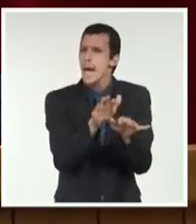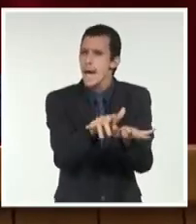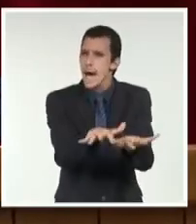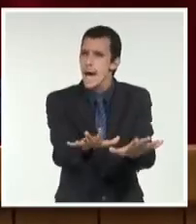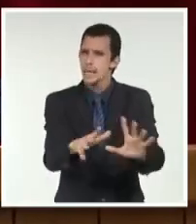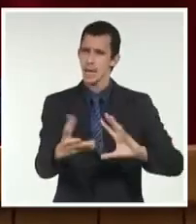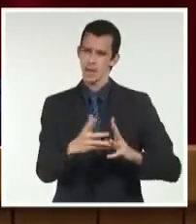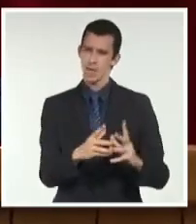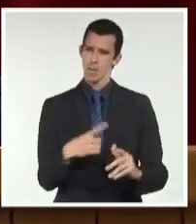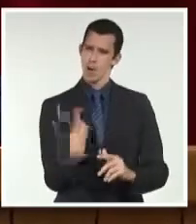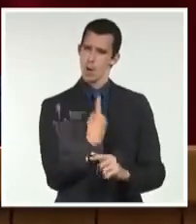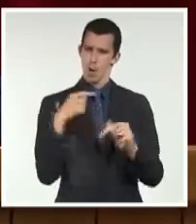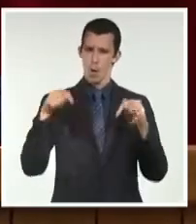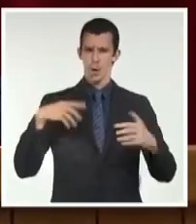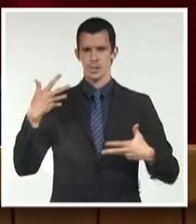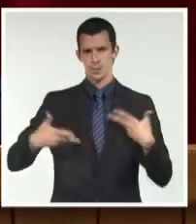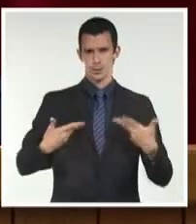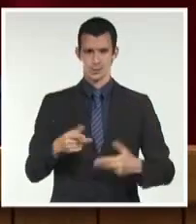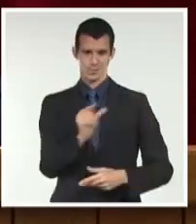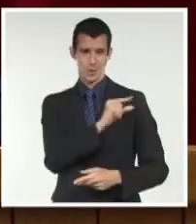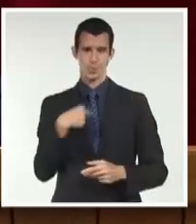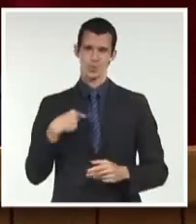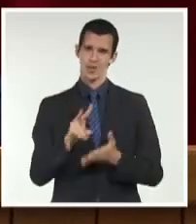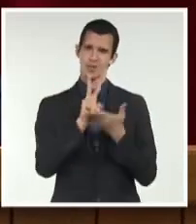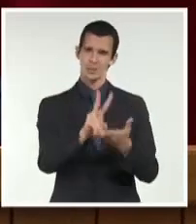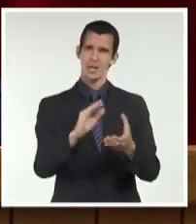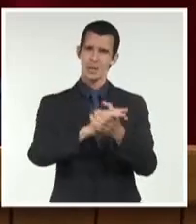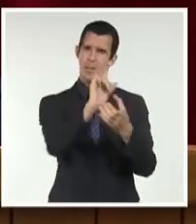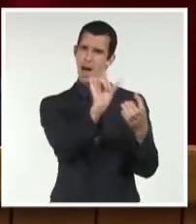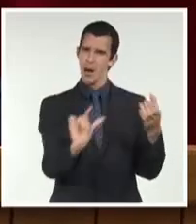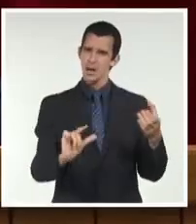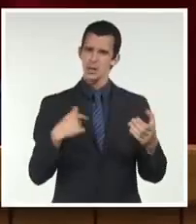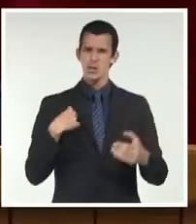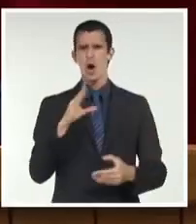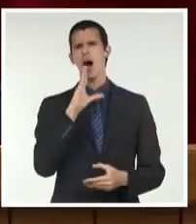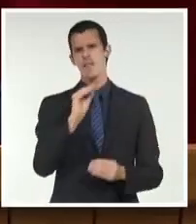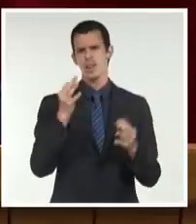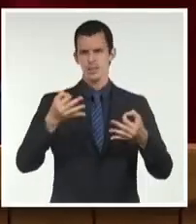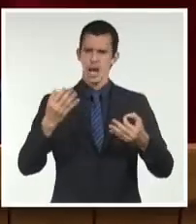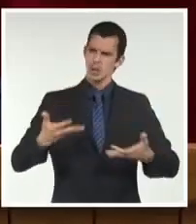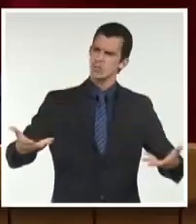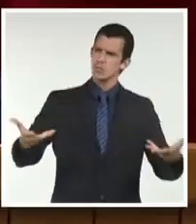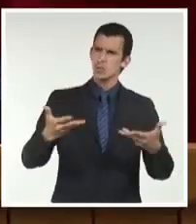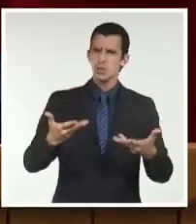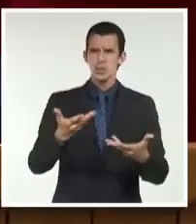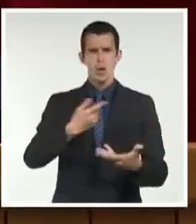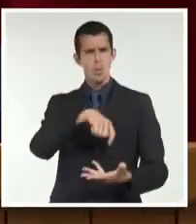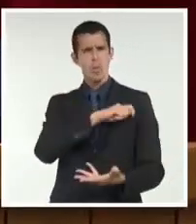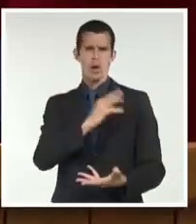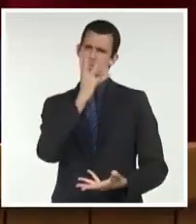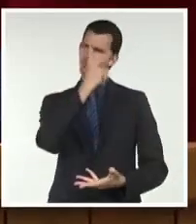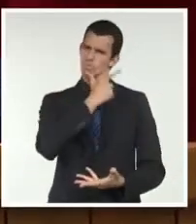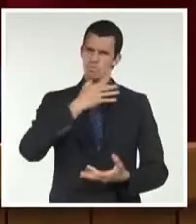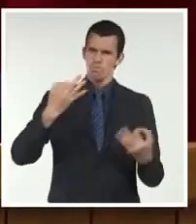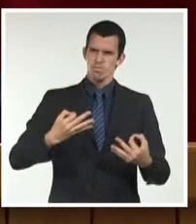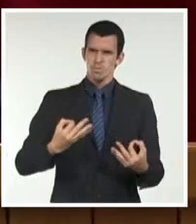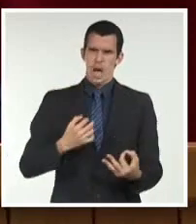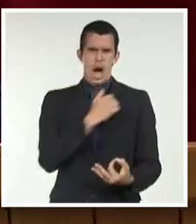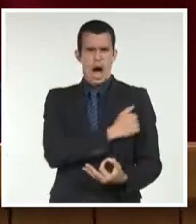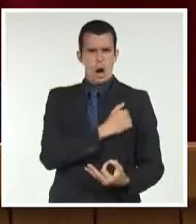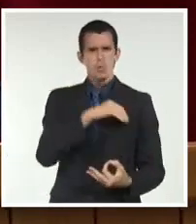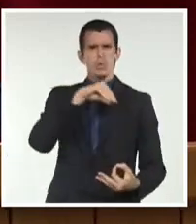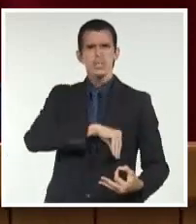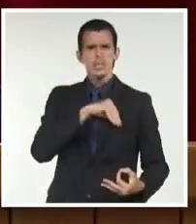pueblo tremendo, de este pueblo lindo, que cuando quiere, quiere de verdad, que se distingue por sus sentimientos y